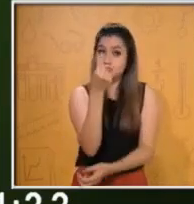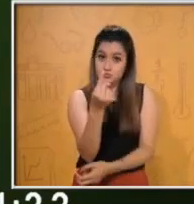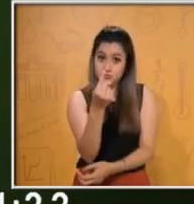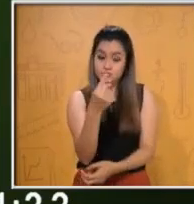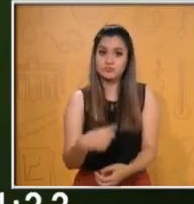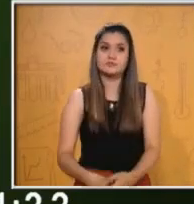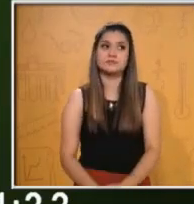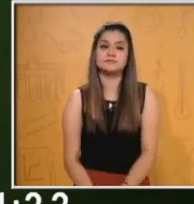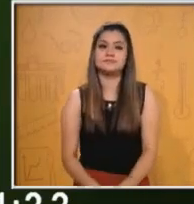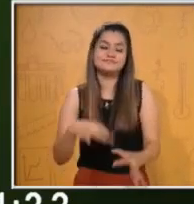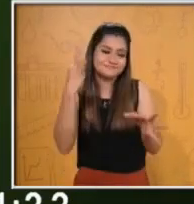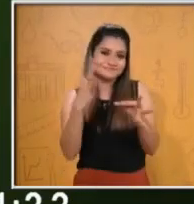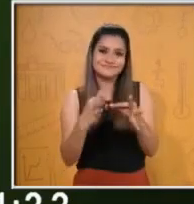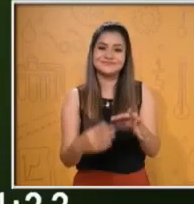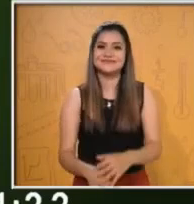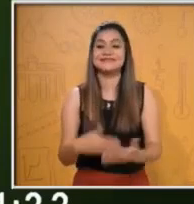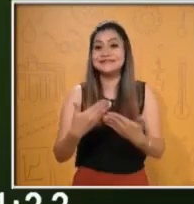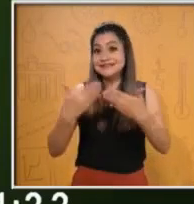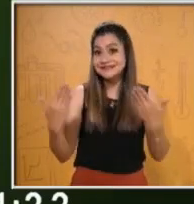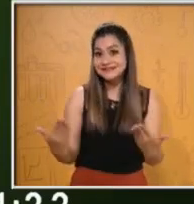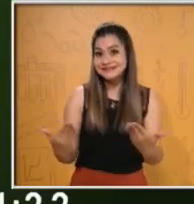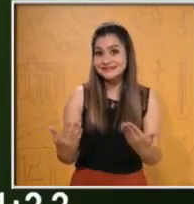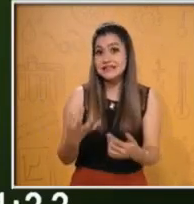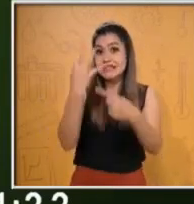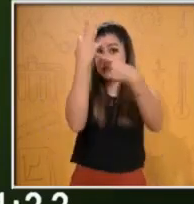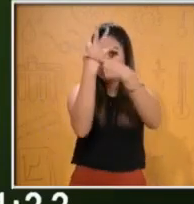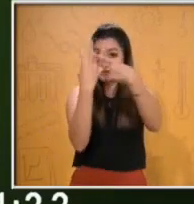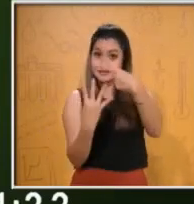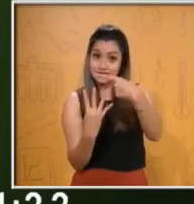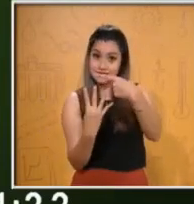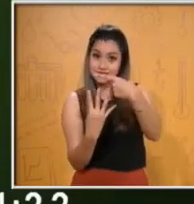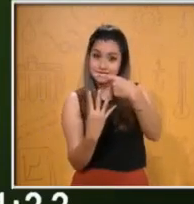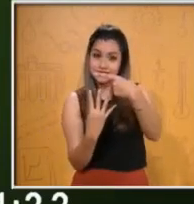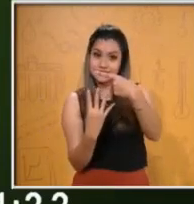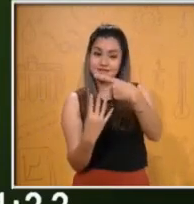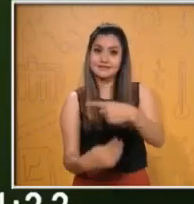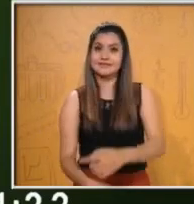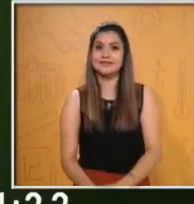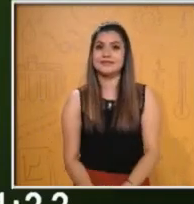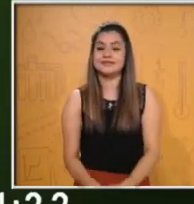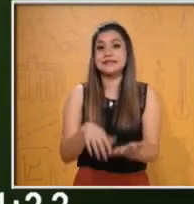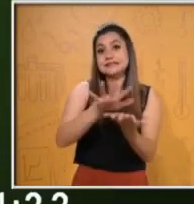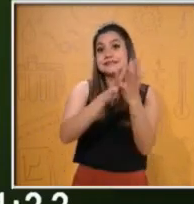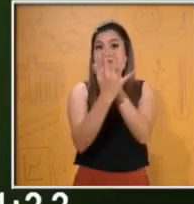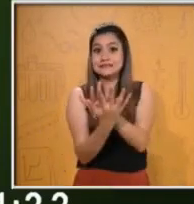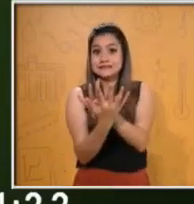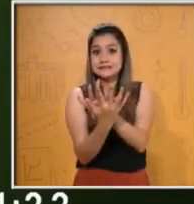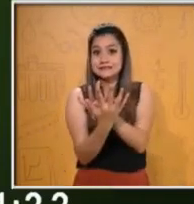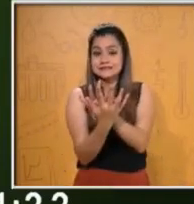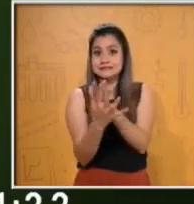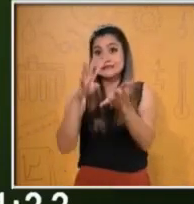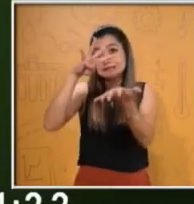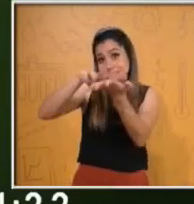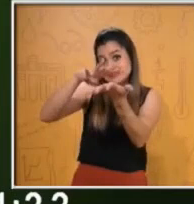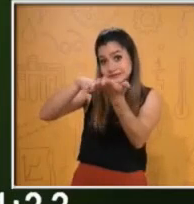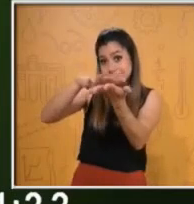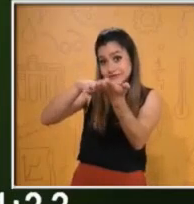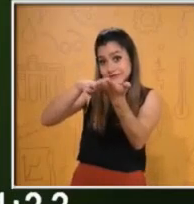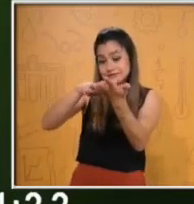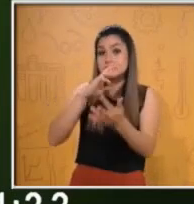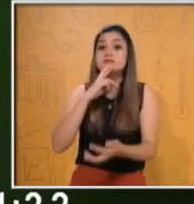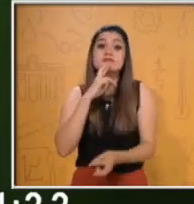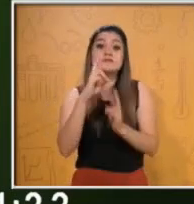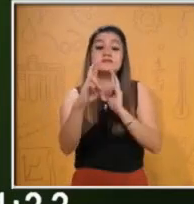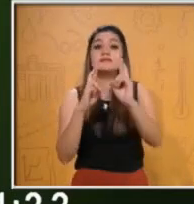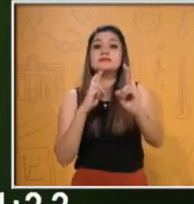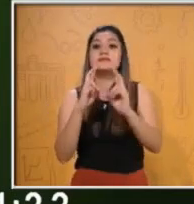está, perfecto. Y ahora, 3 cuartos, hay que convertirlo a cuádruple. Y la respuesta